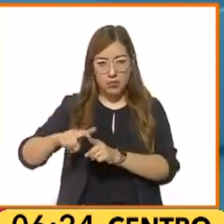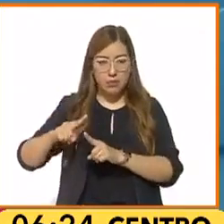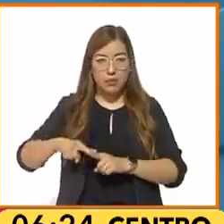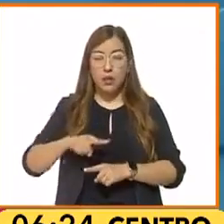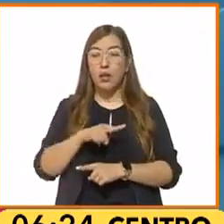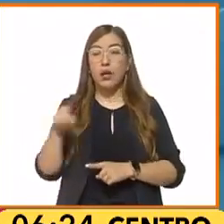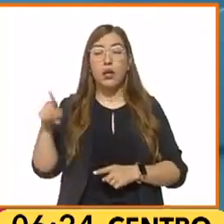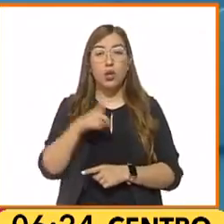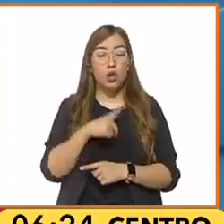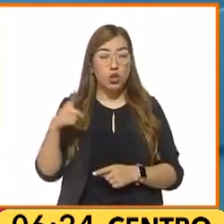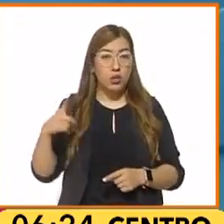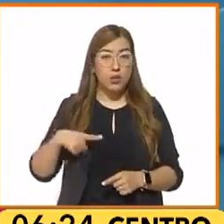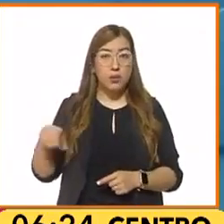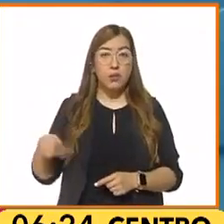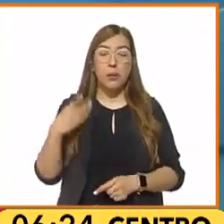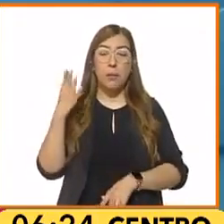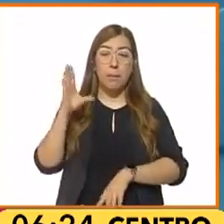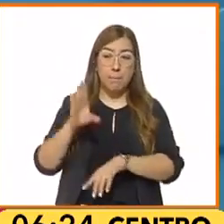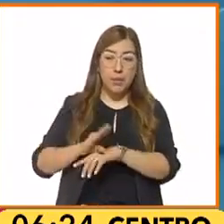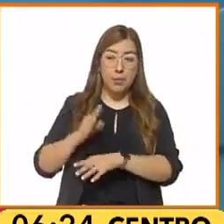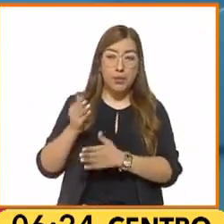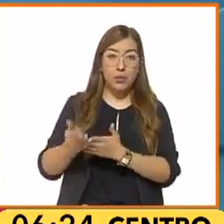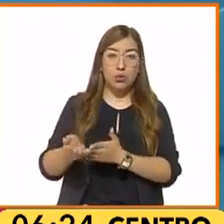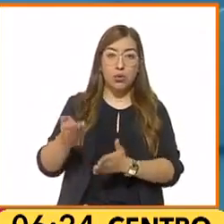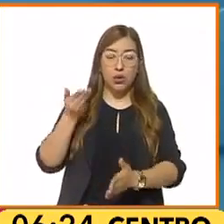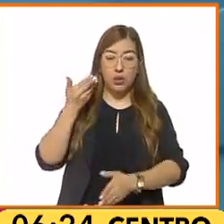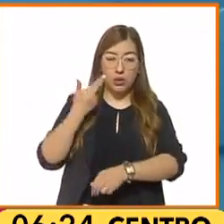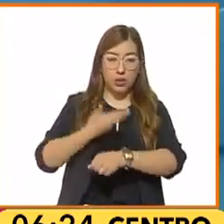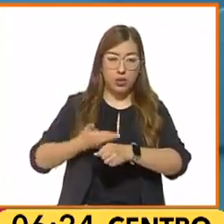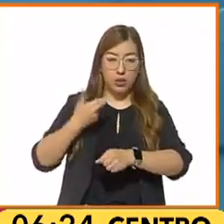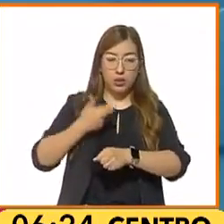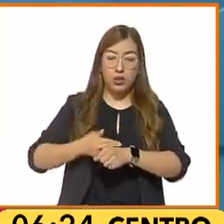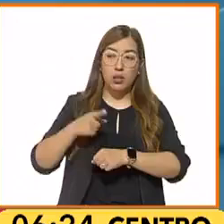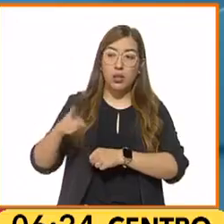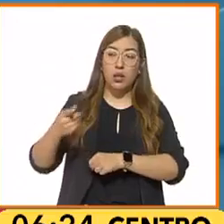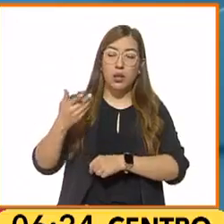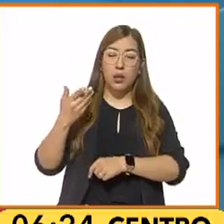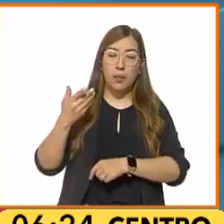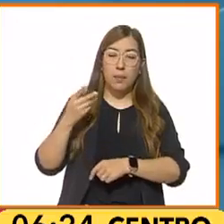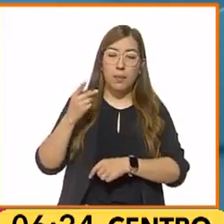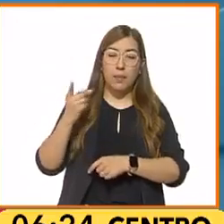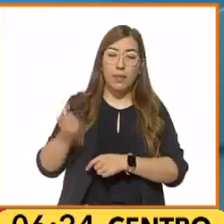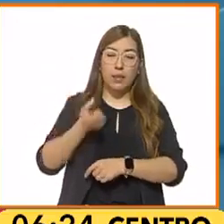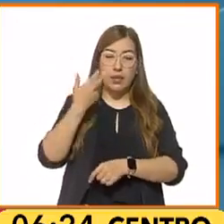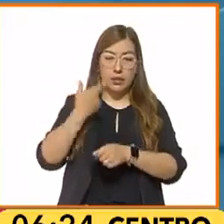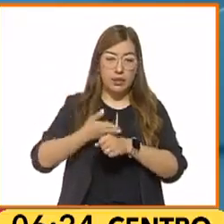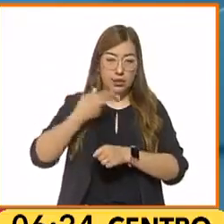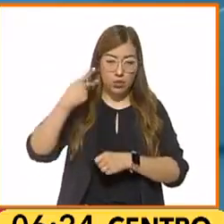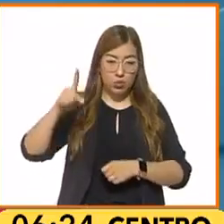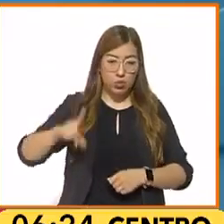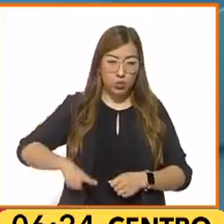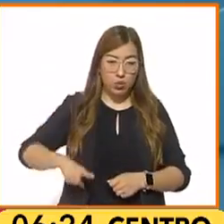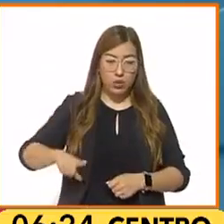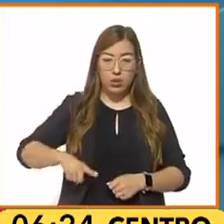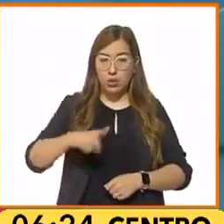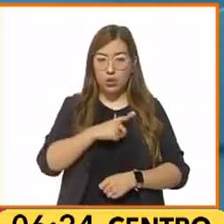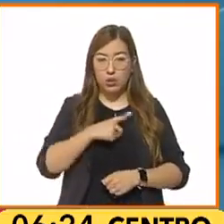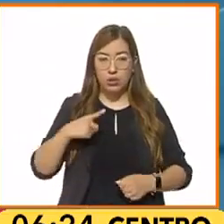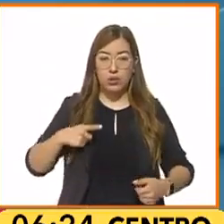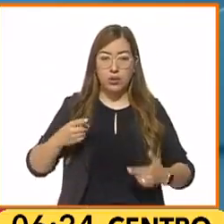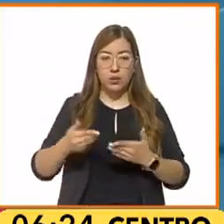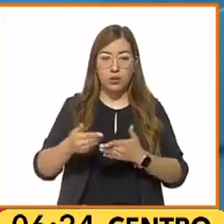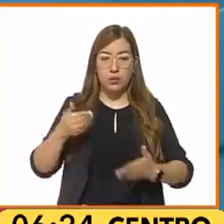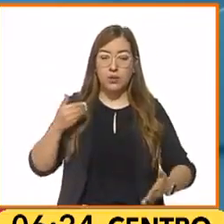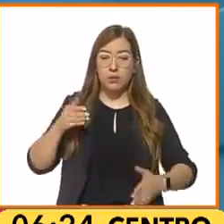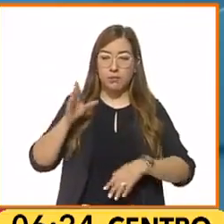deban solicitar previamente autorización a la Secretaría de Gobernación